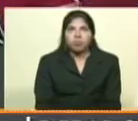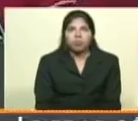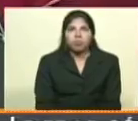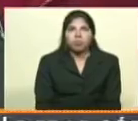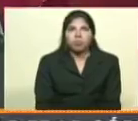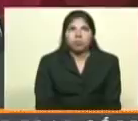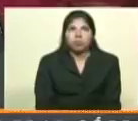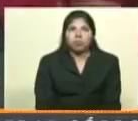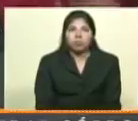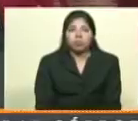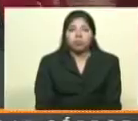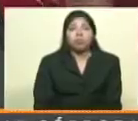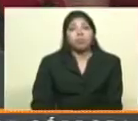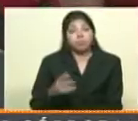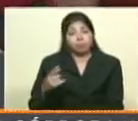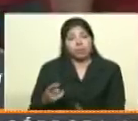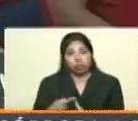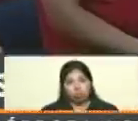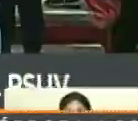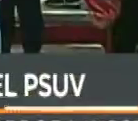me dice la canciller de entonces,